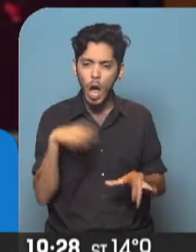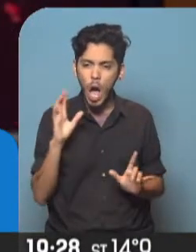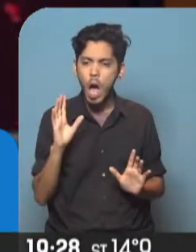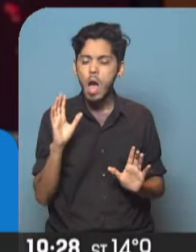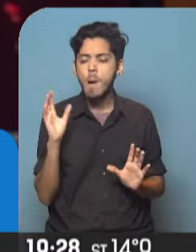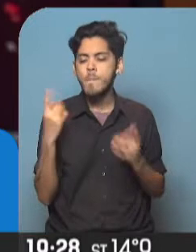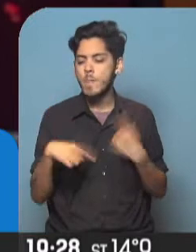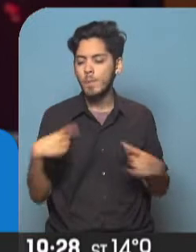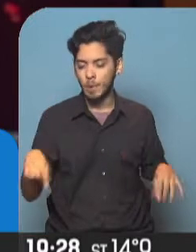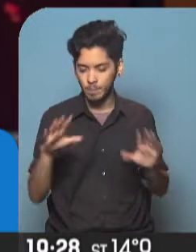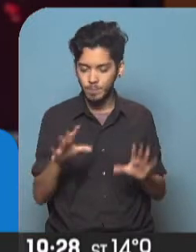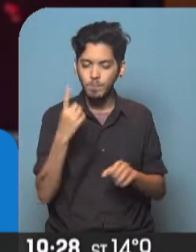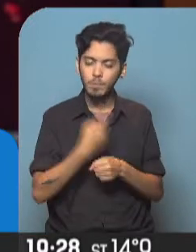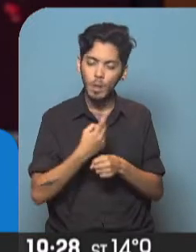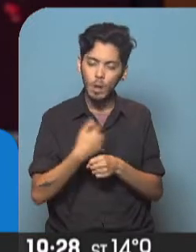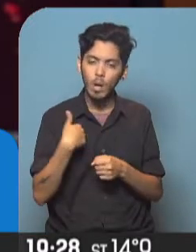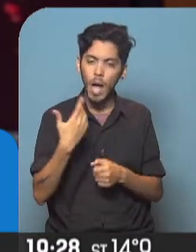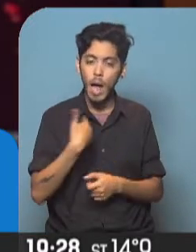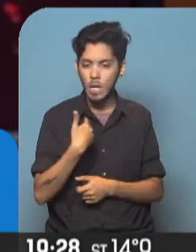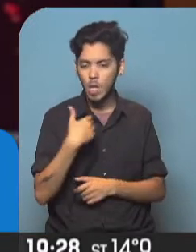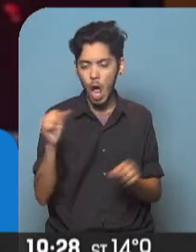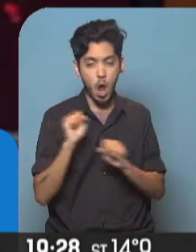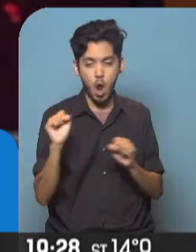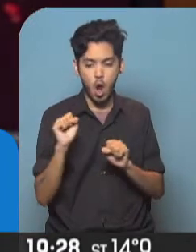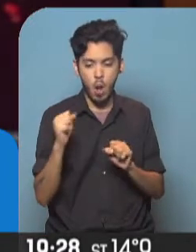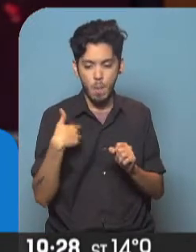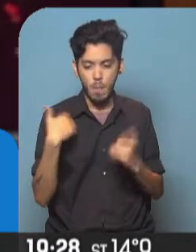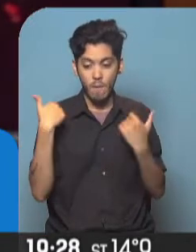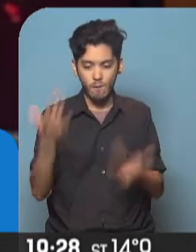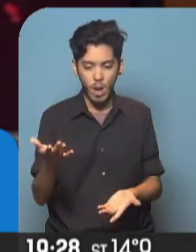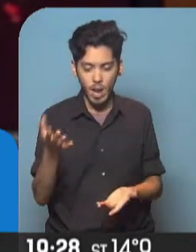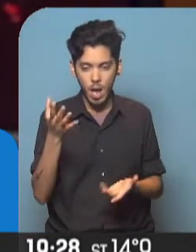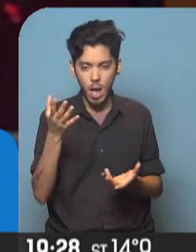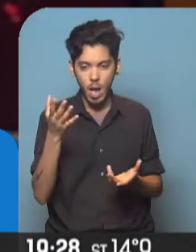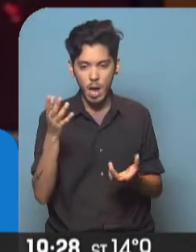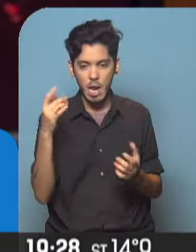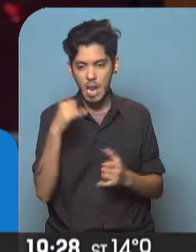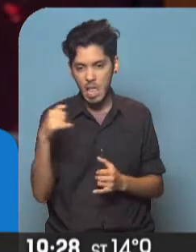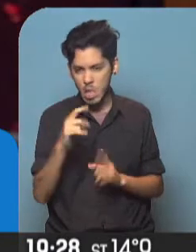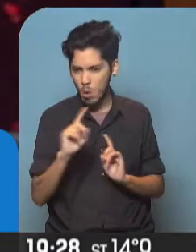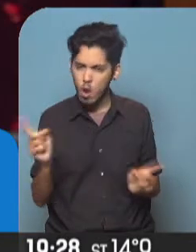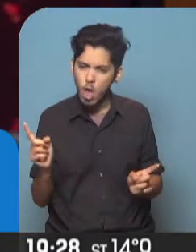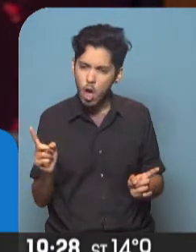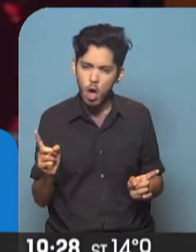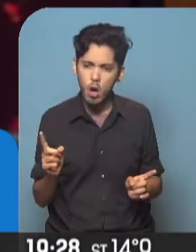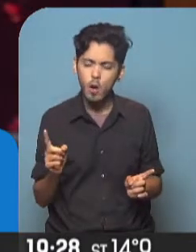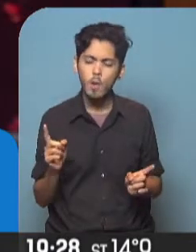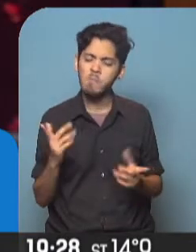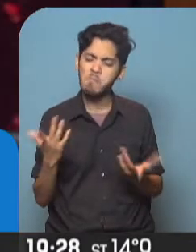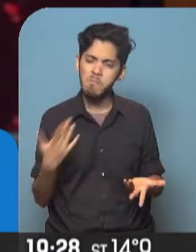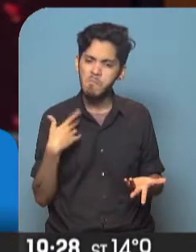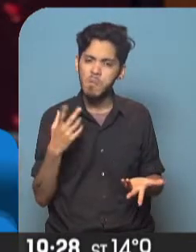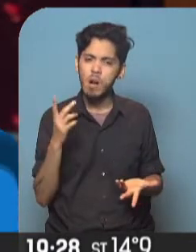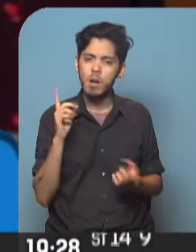es que Argentina no enfrentó un shock externo muy negativo. Es decir, las tasas de